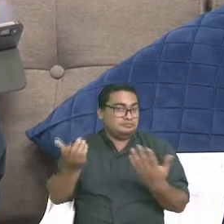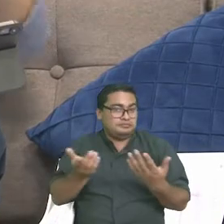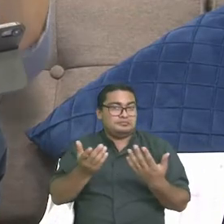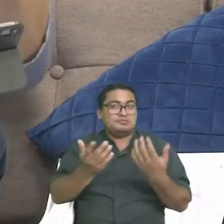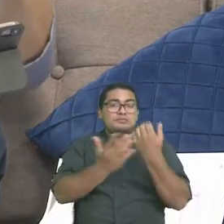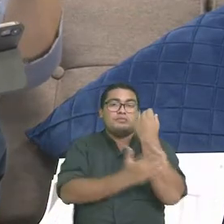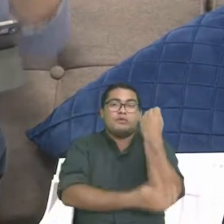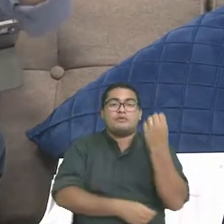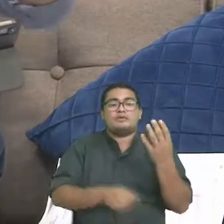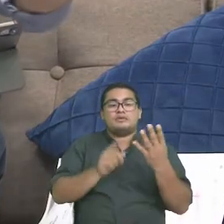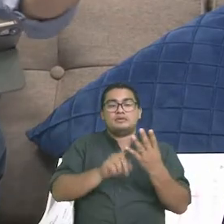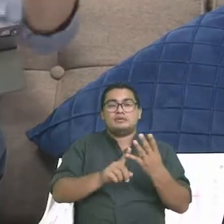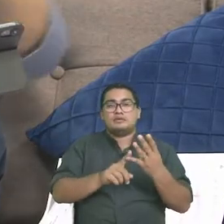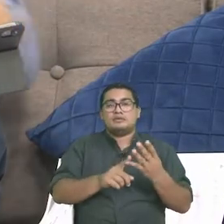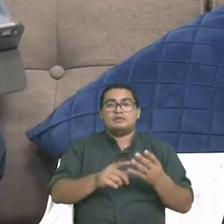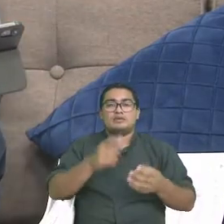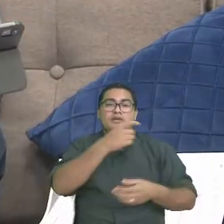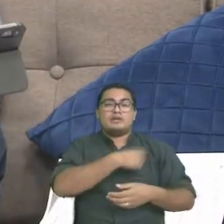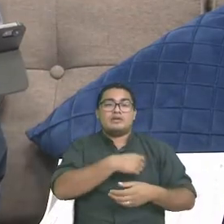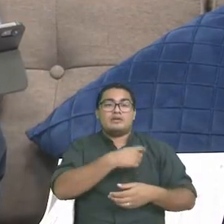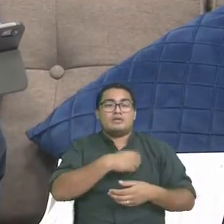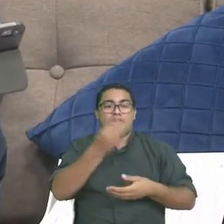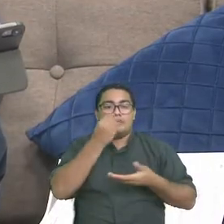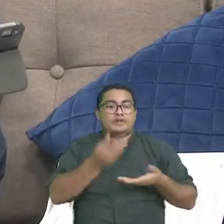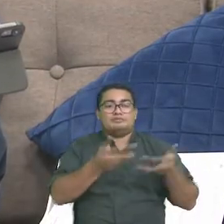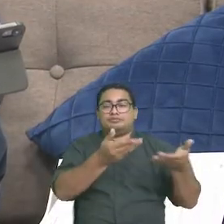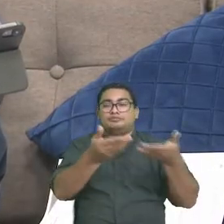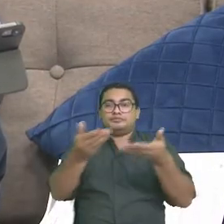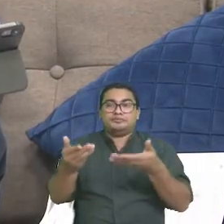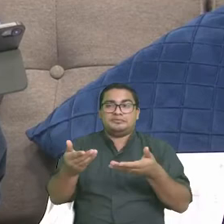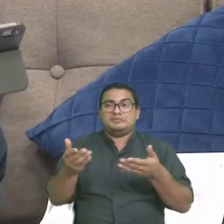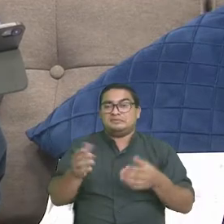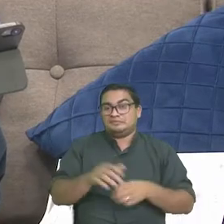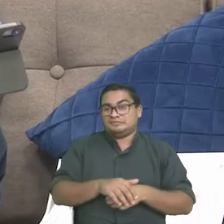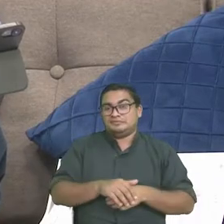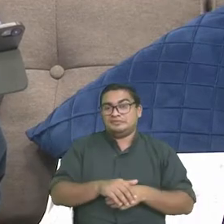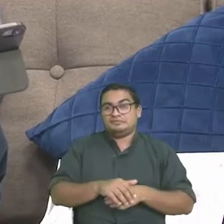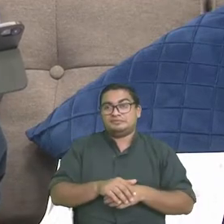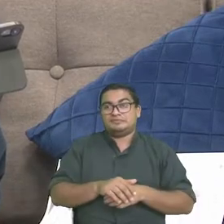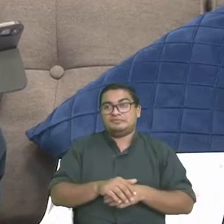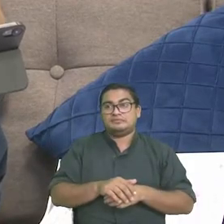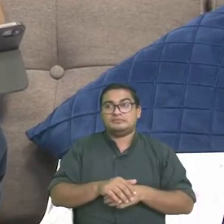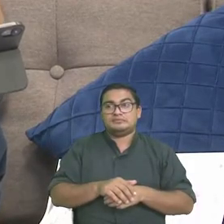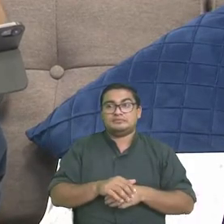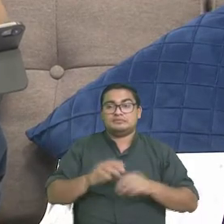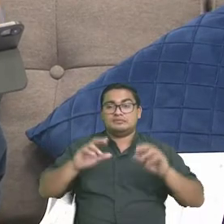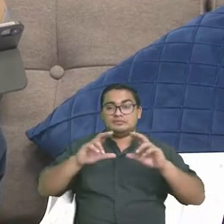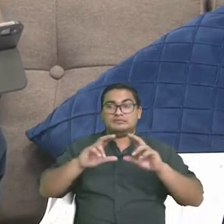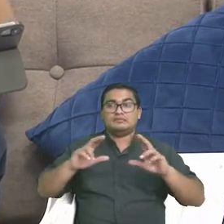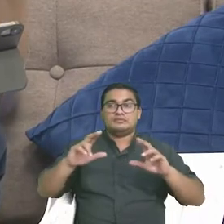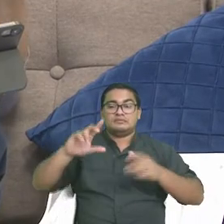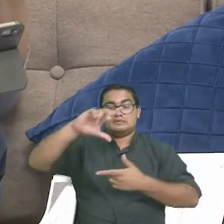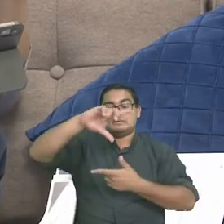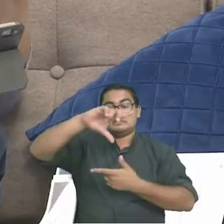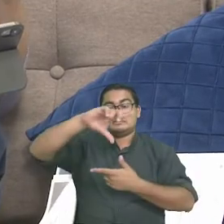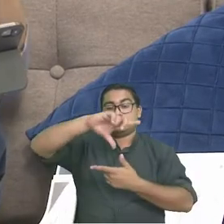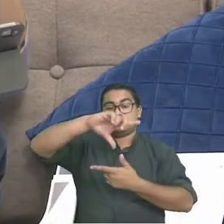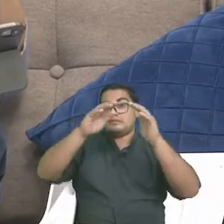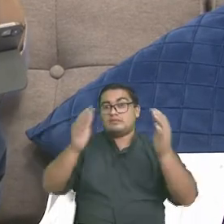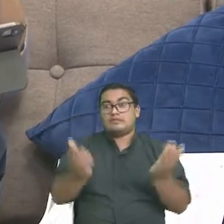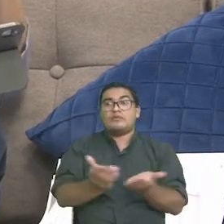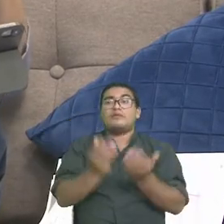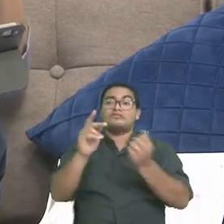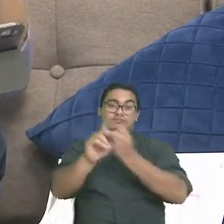escolar, garantizar la política de subsidio. Aquí ya somos de los pocos países, ya no solo en América Latina, sino en el mundo,